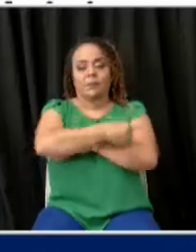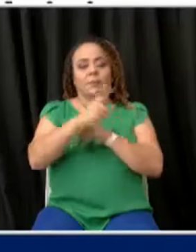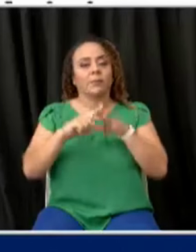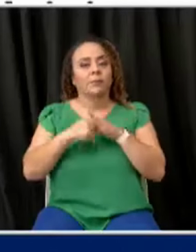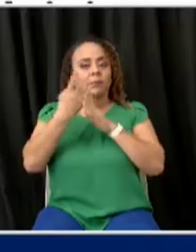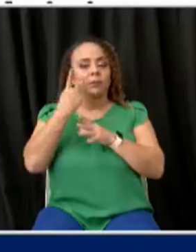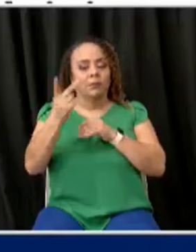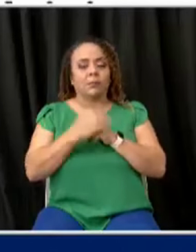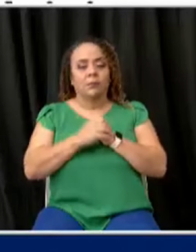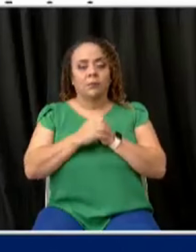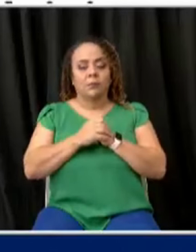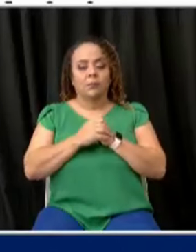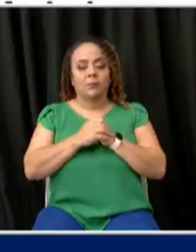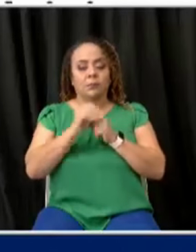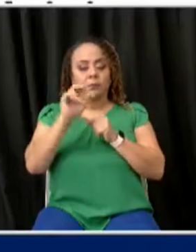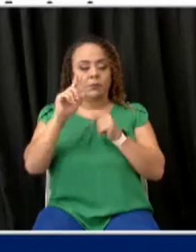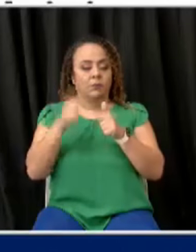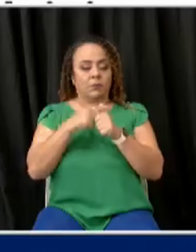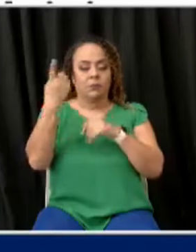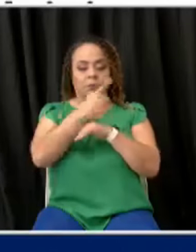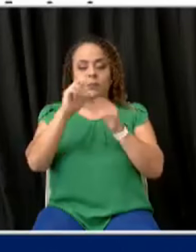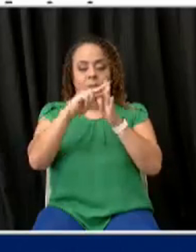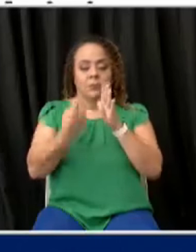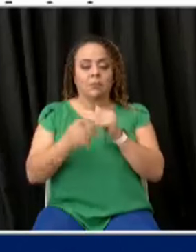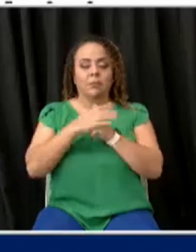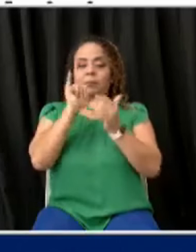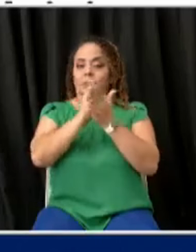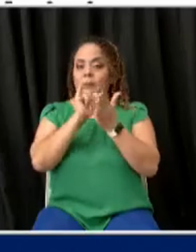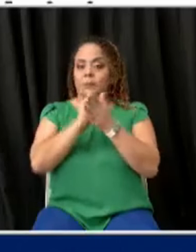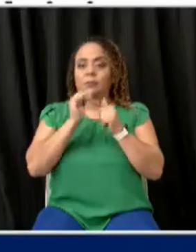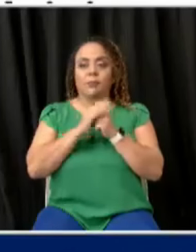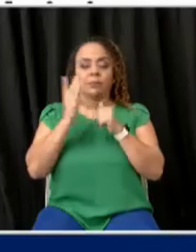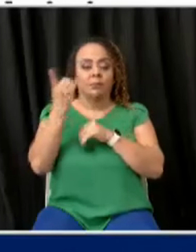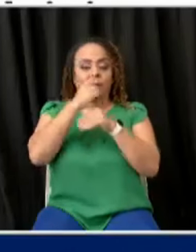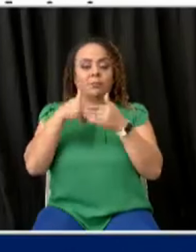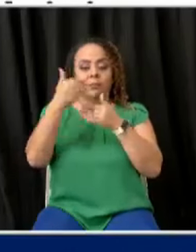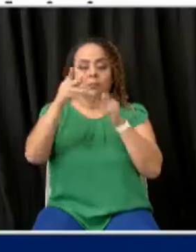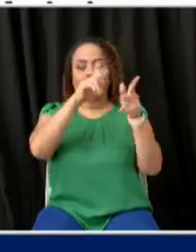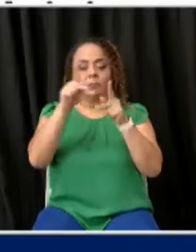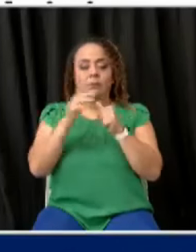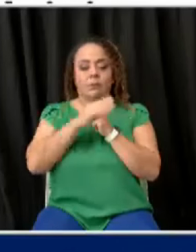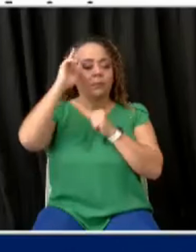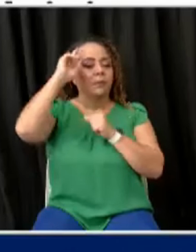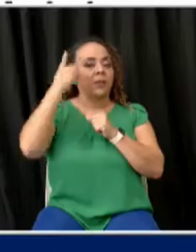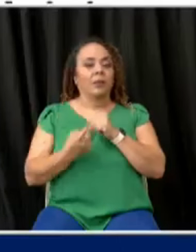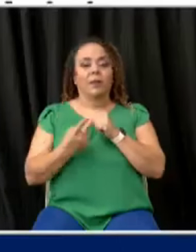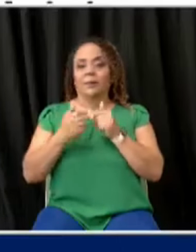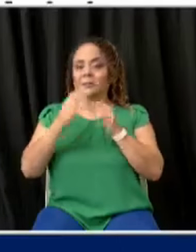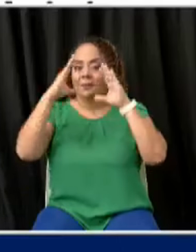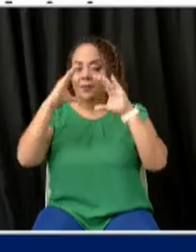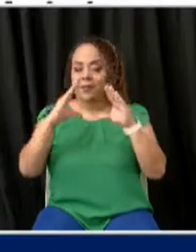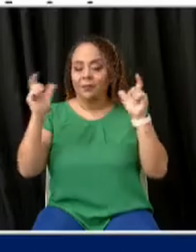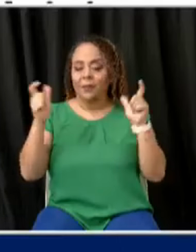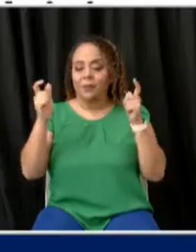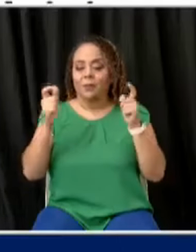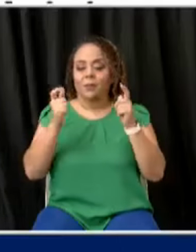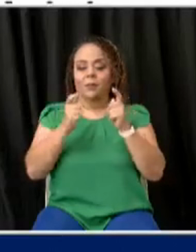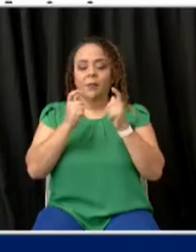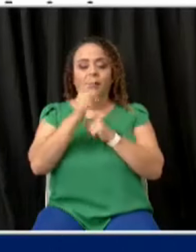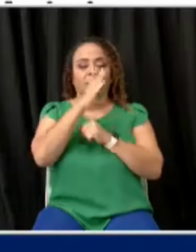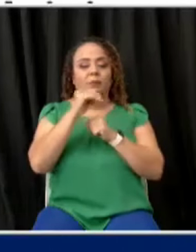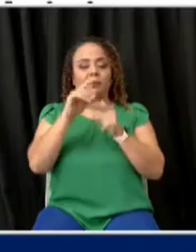ver que la mitad se les desmayaron los primeros días. Eso es aclimatación. Al día siguiente la persona se desmayaron menos, al día siguiente menos y menos y menos.